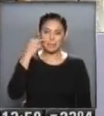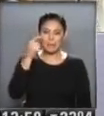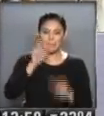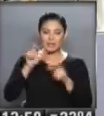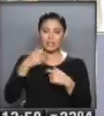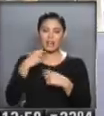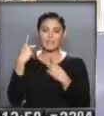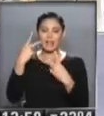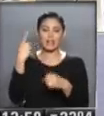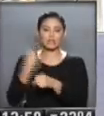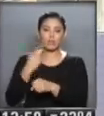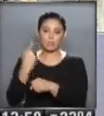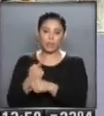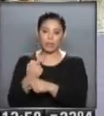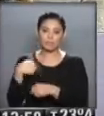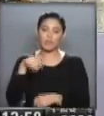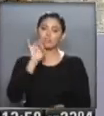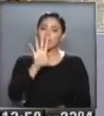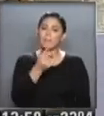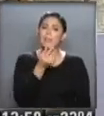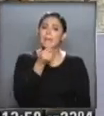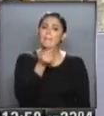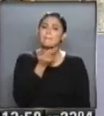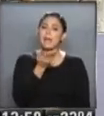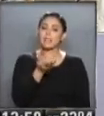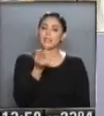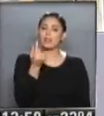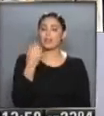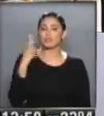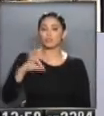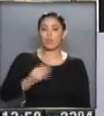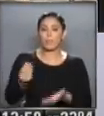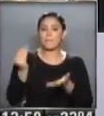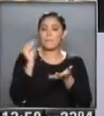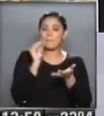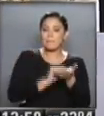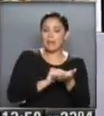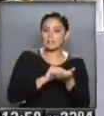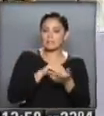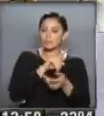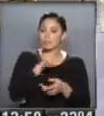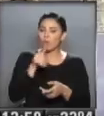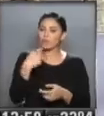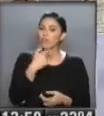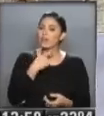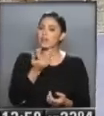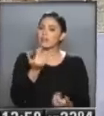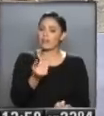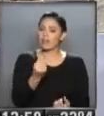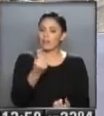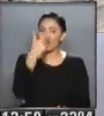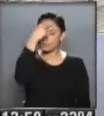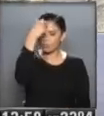resultado damnificados, pero el reclamo salarial no es el único, el del 23% que ha sido resuelto por la cartera laboral, sino también el de